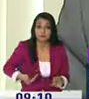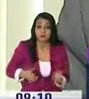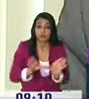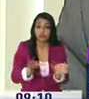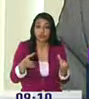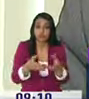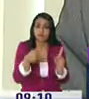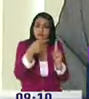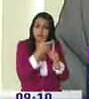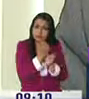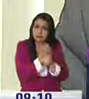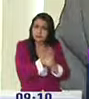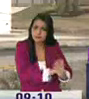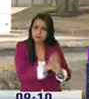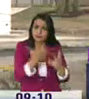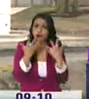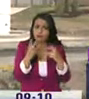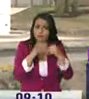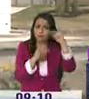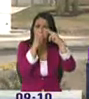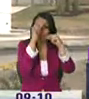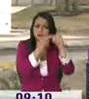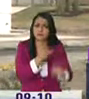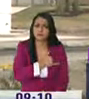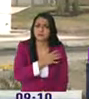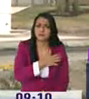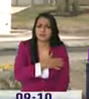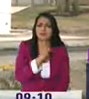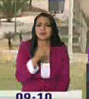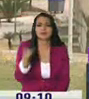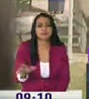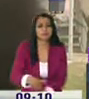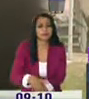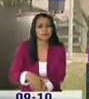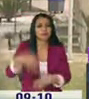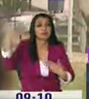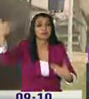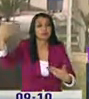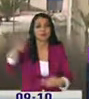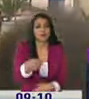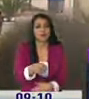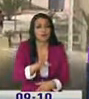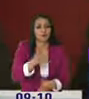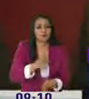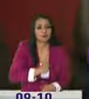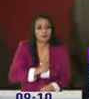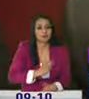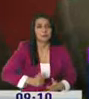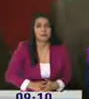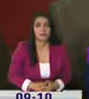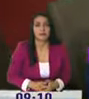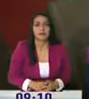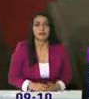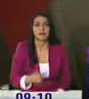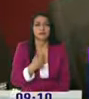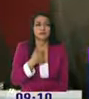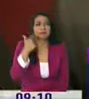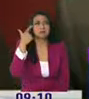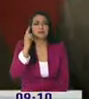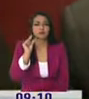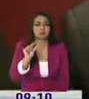Espinosa, quien defiende la obra realizada, calificó incluso de una percepción política y más no de orden técnico. Da la impresión de que